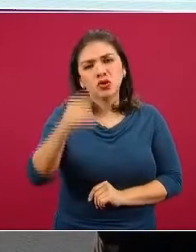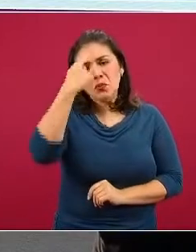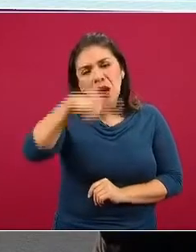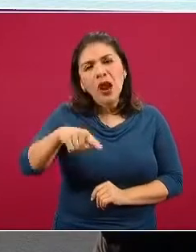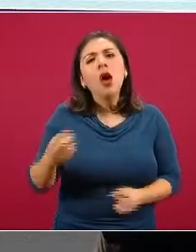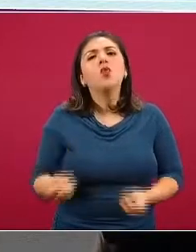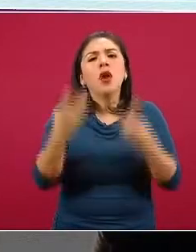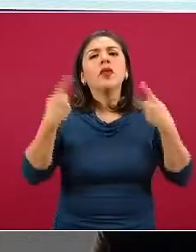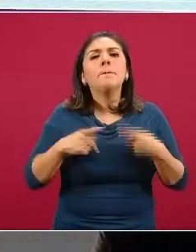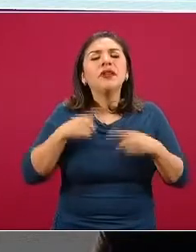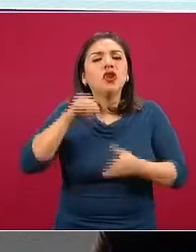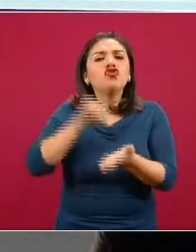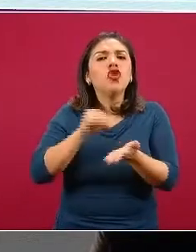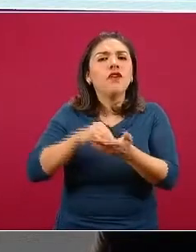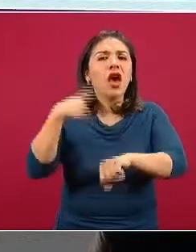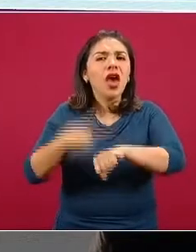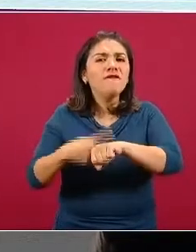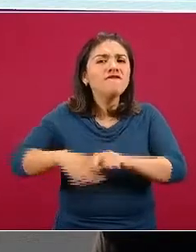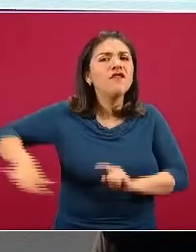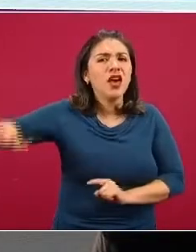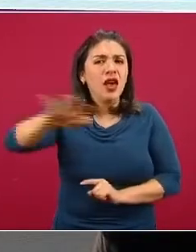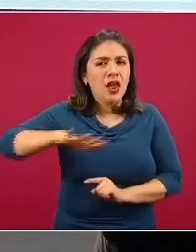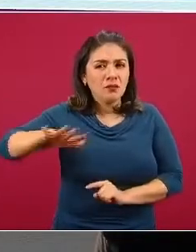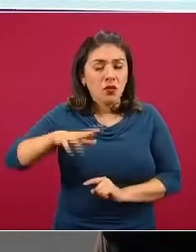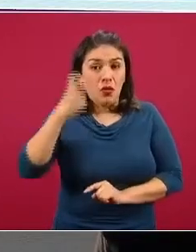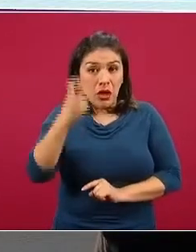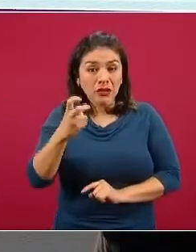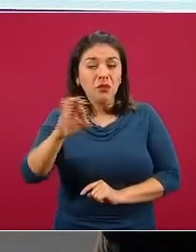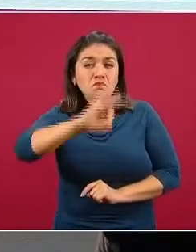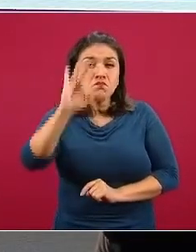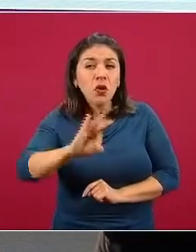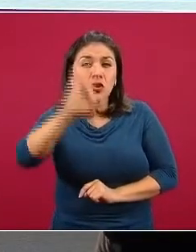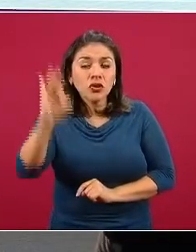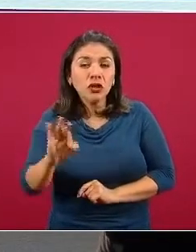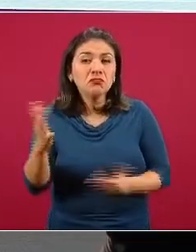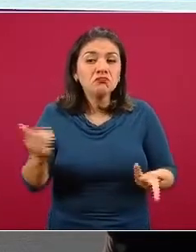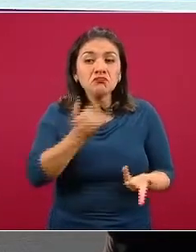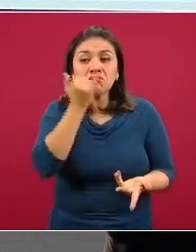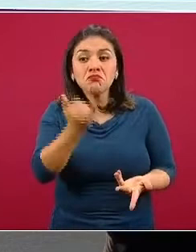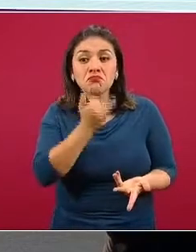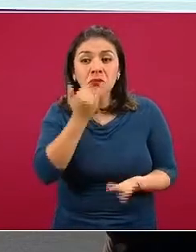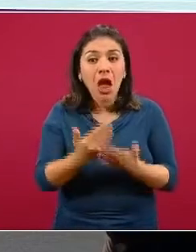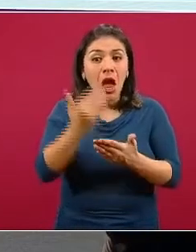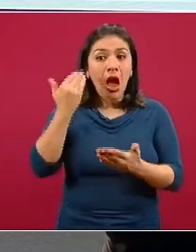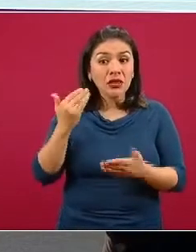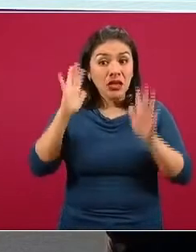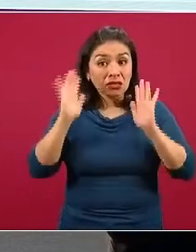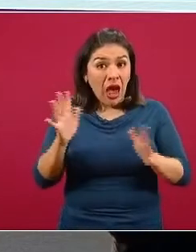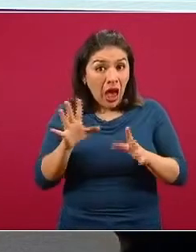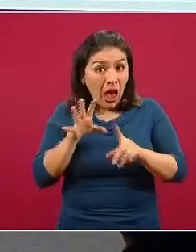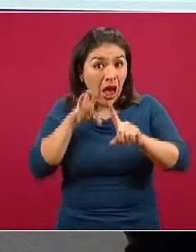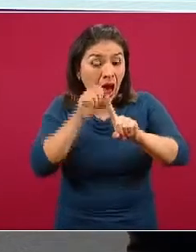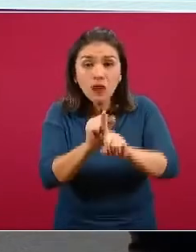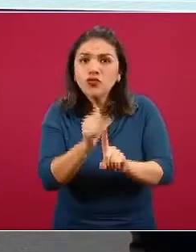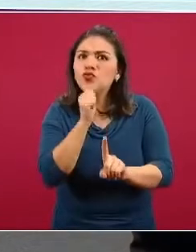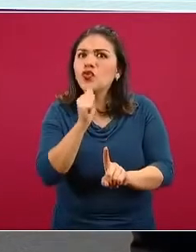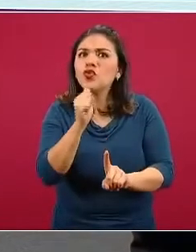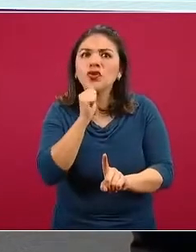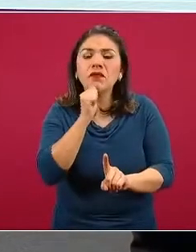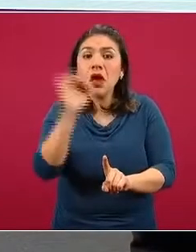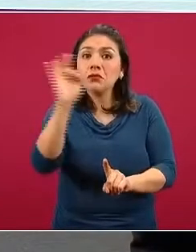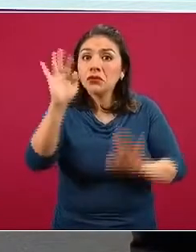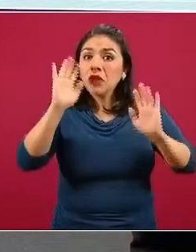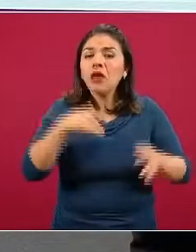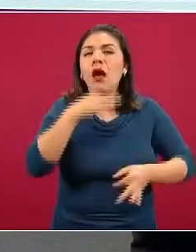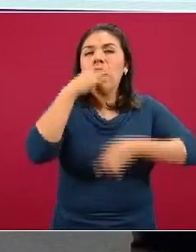de casos activos estimados, que es también un porcentaje que en su momento no habíamos alcanzado desde que